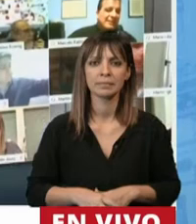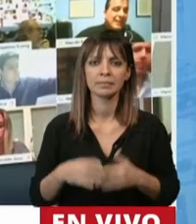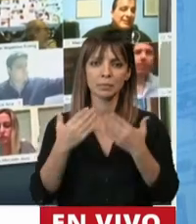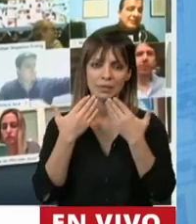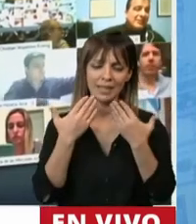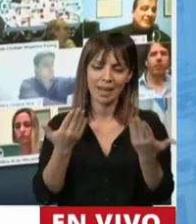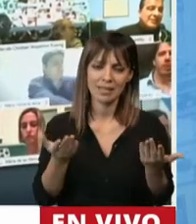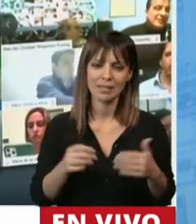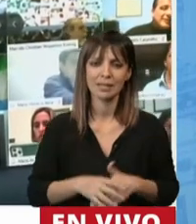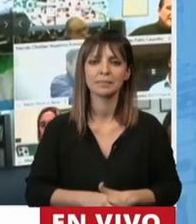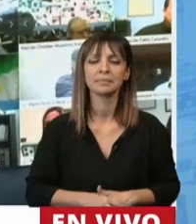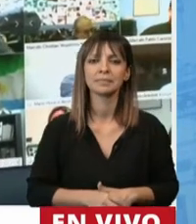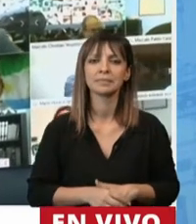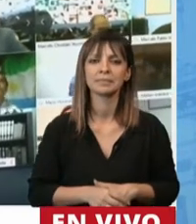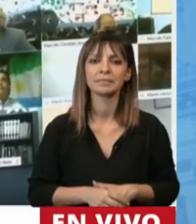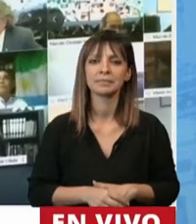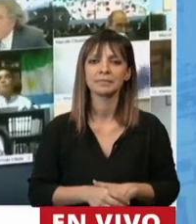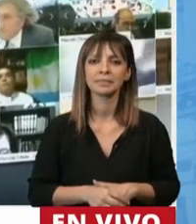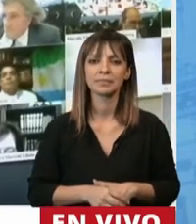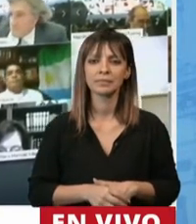Muchas gracias, señora presidenta.